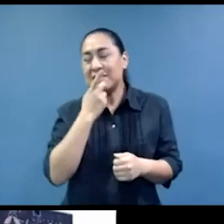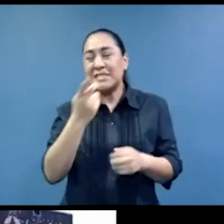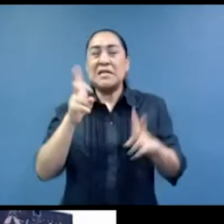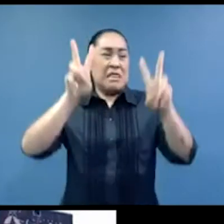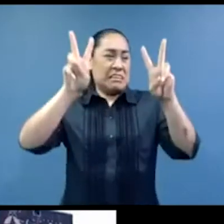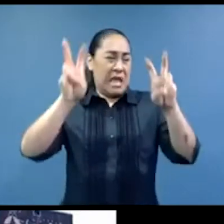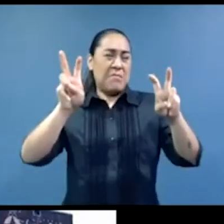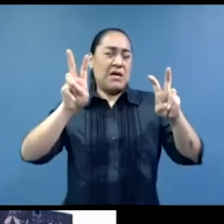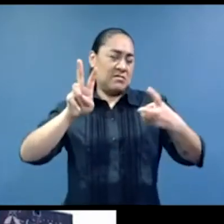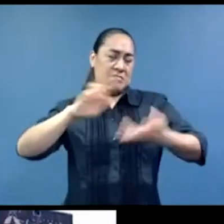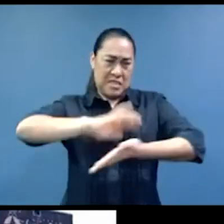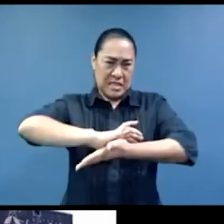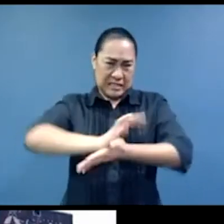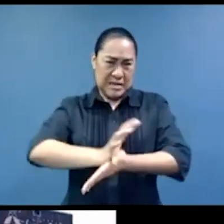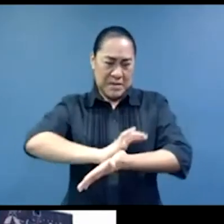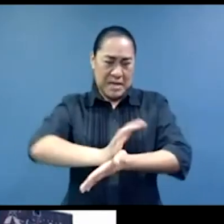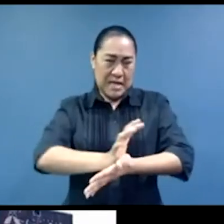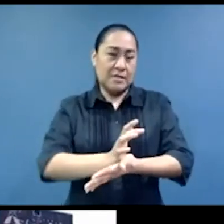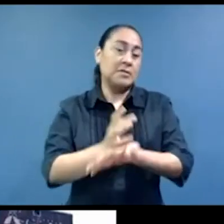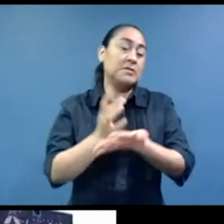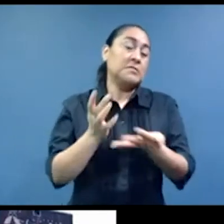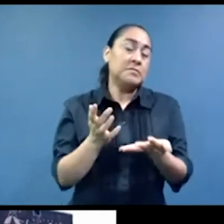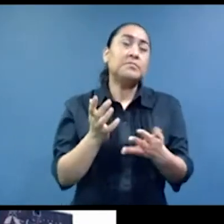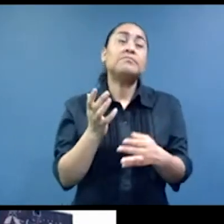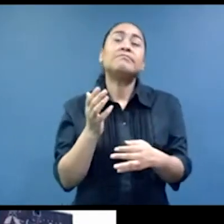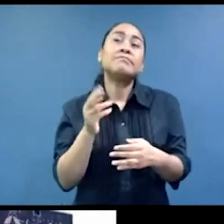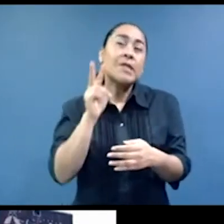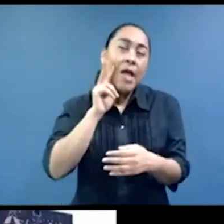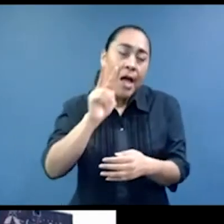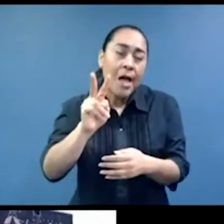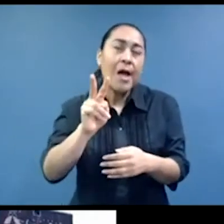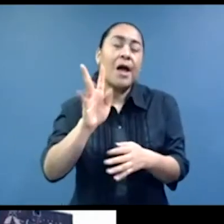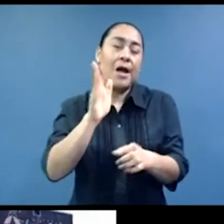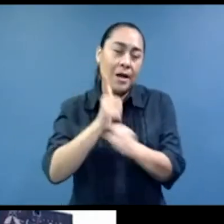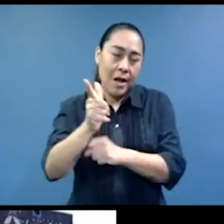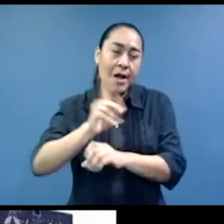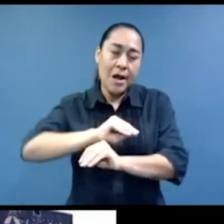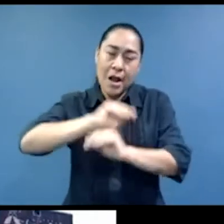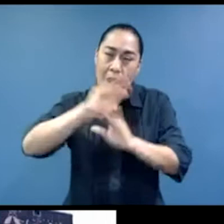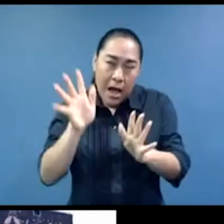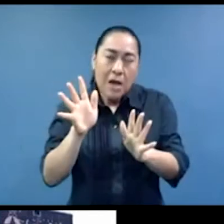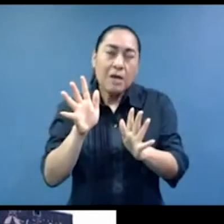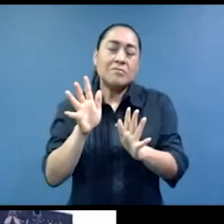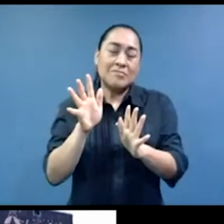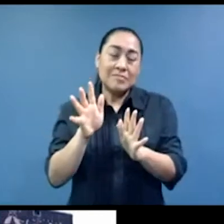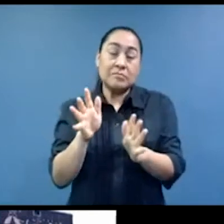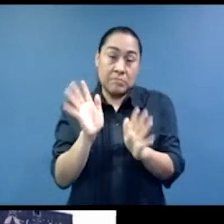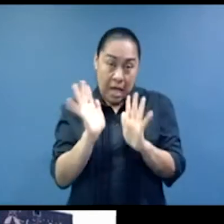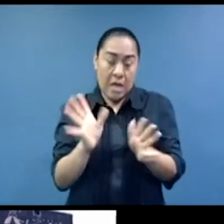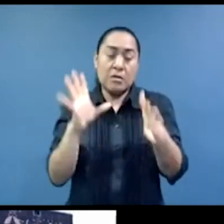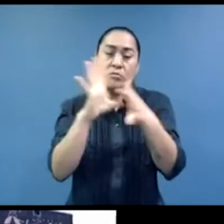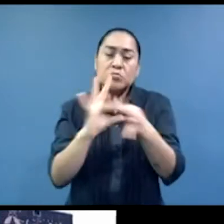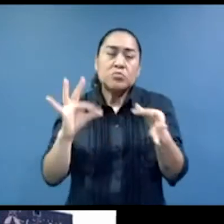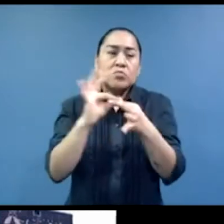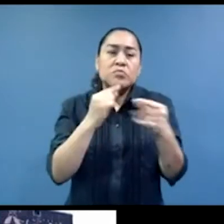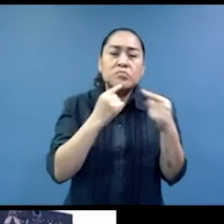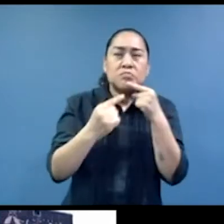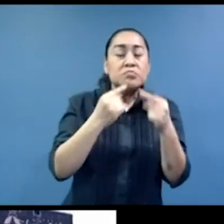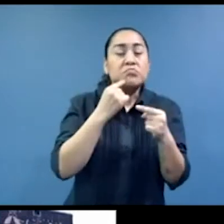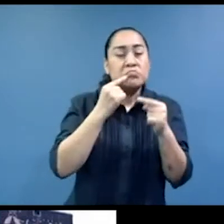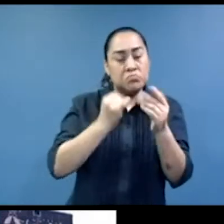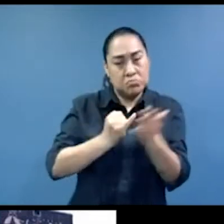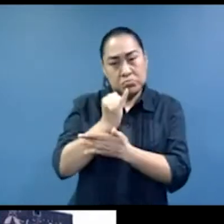discriminación, pues ahí ha quedado muy claro y creo que en ello han abonado las resoluciones de la Suprema